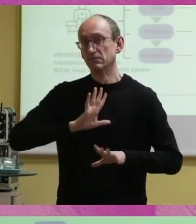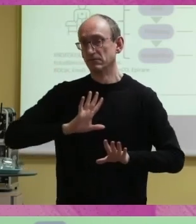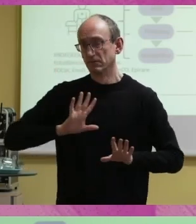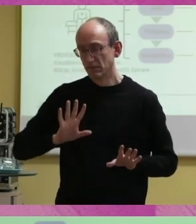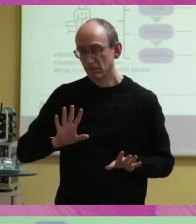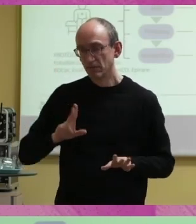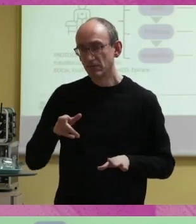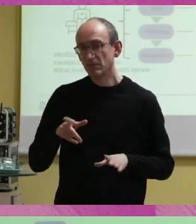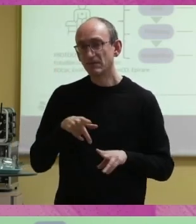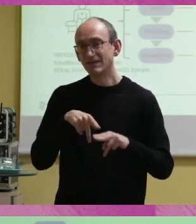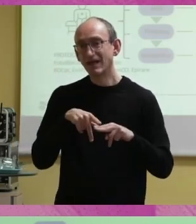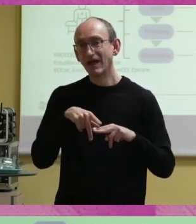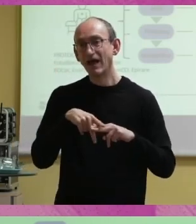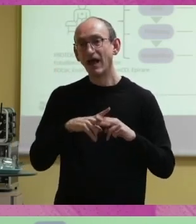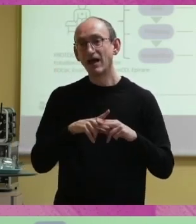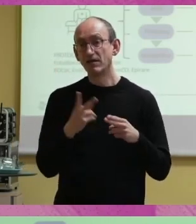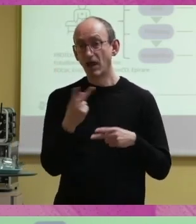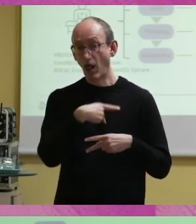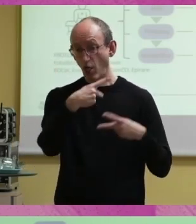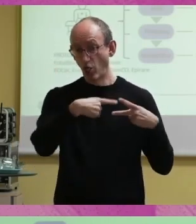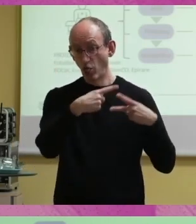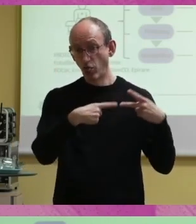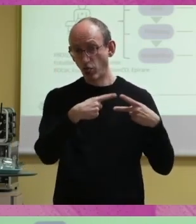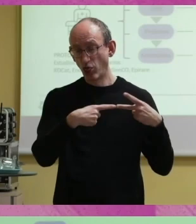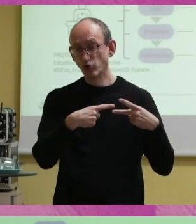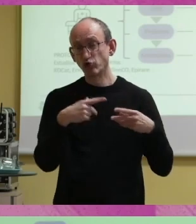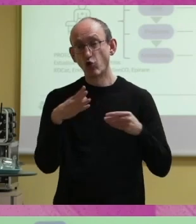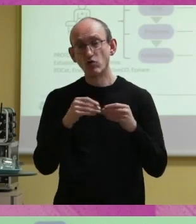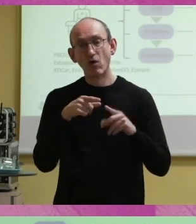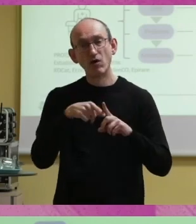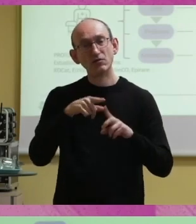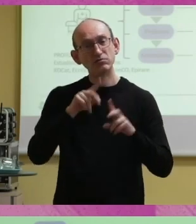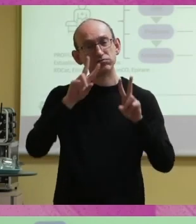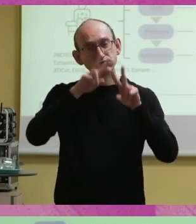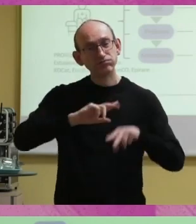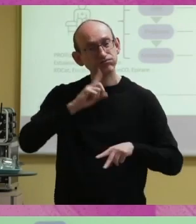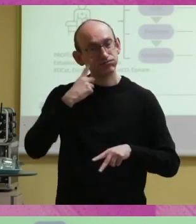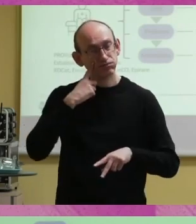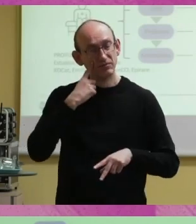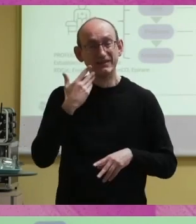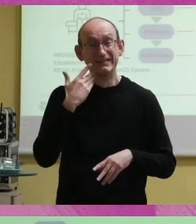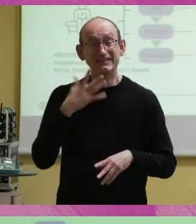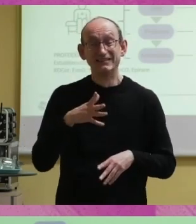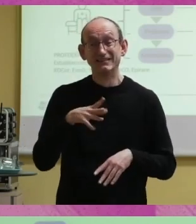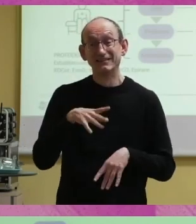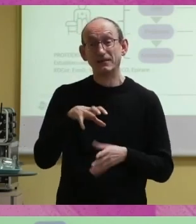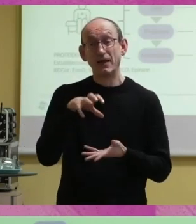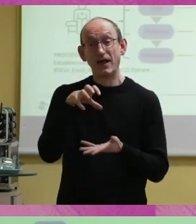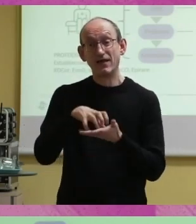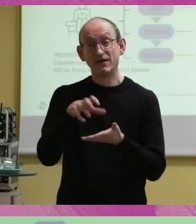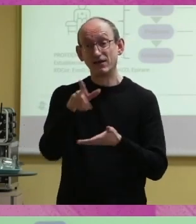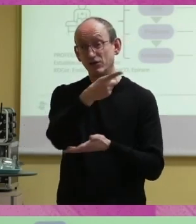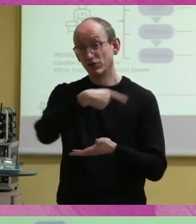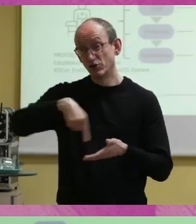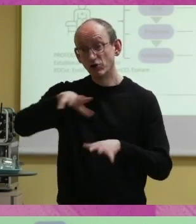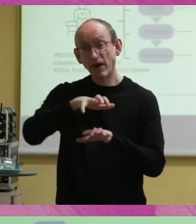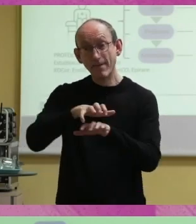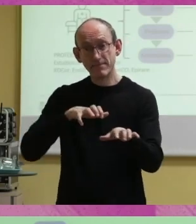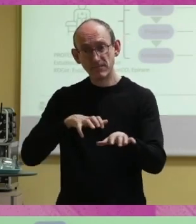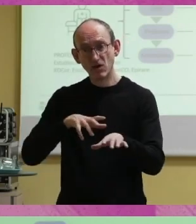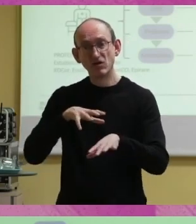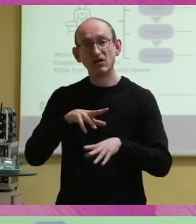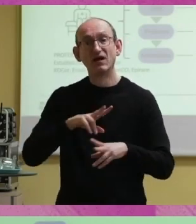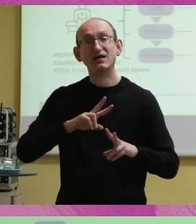estamos utilizando estas herramientas para intentar cerrar diagnósticos. Si el diagnóstico en la mayoría de centros actualmente ya es